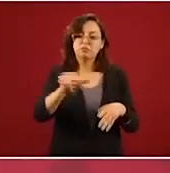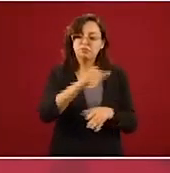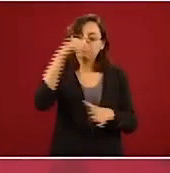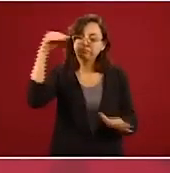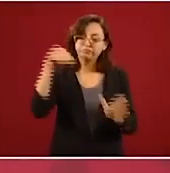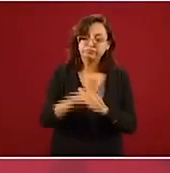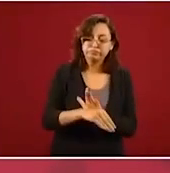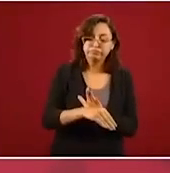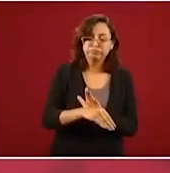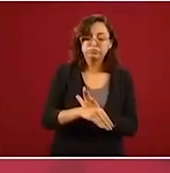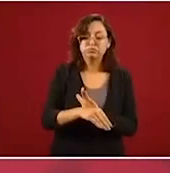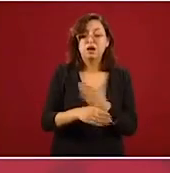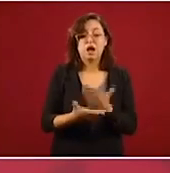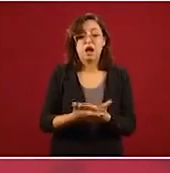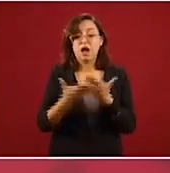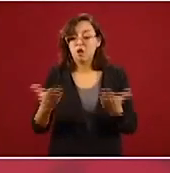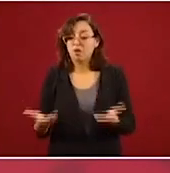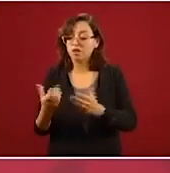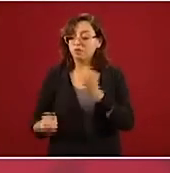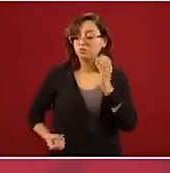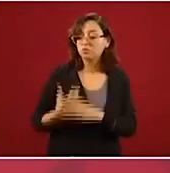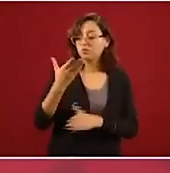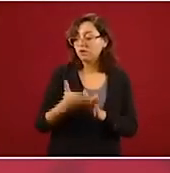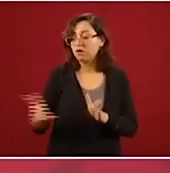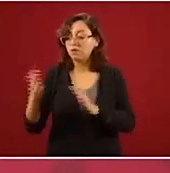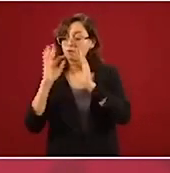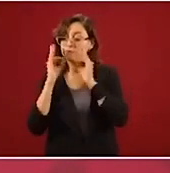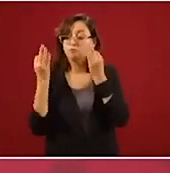pues medir de otra forma,